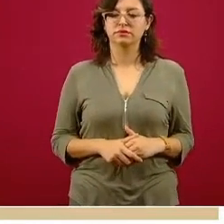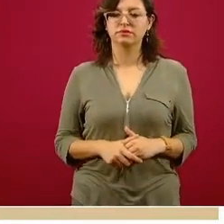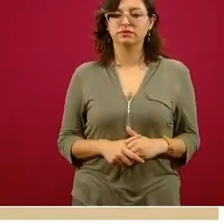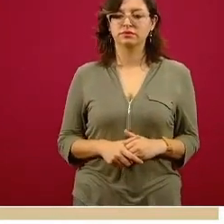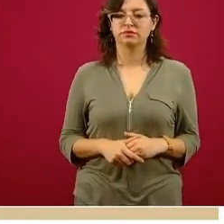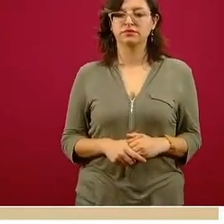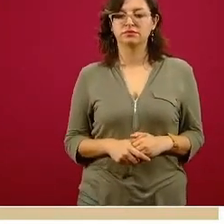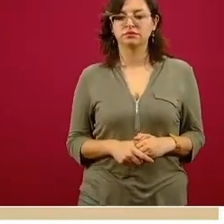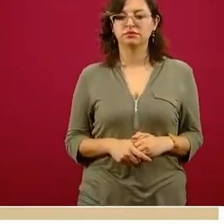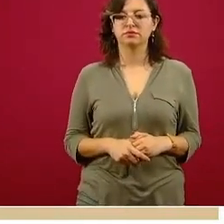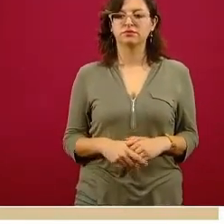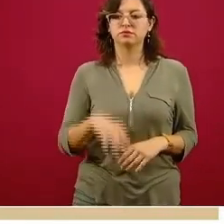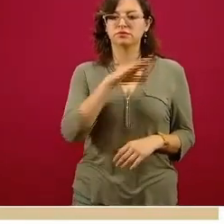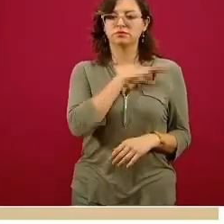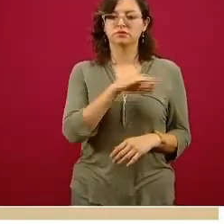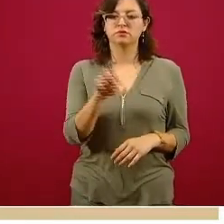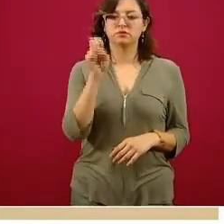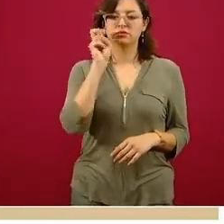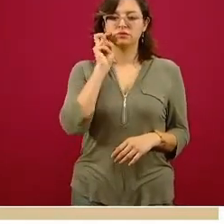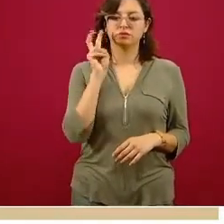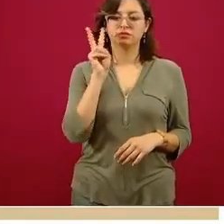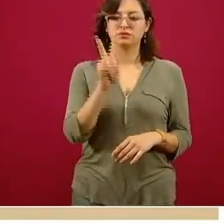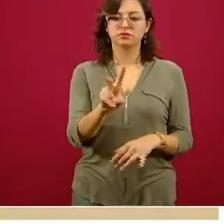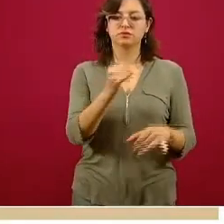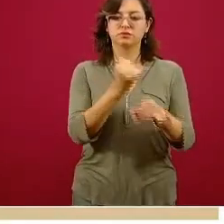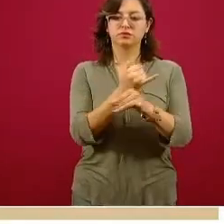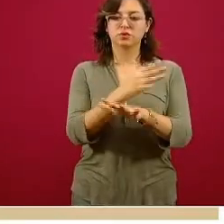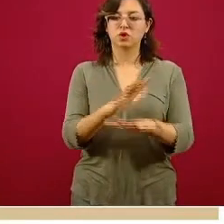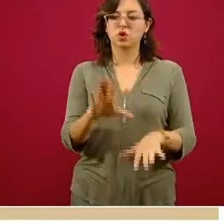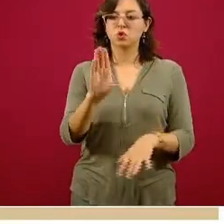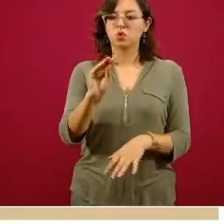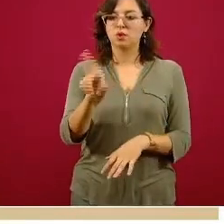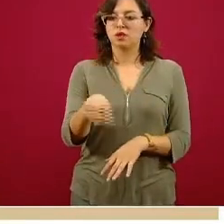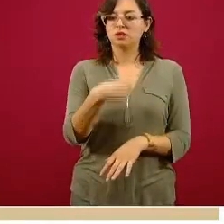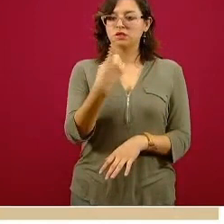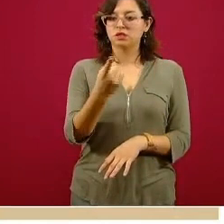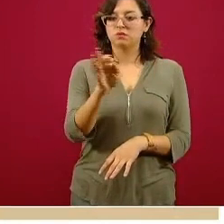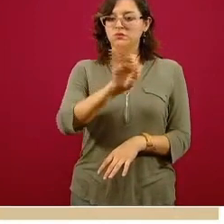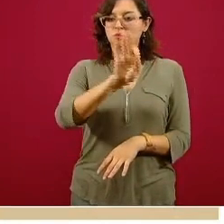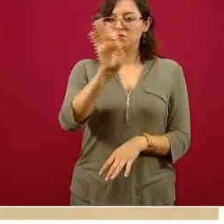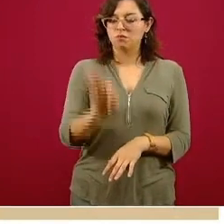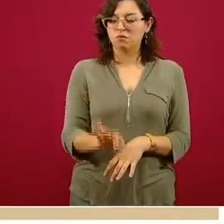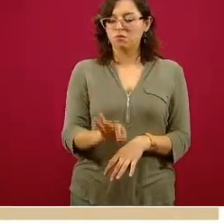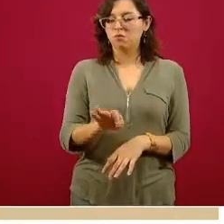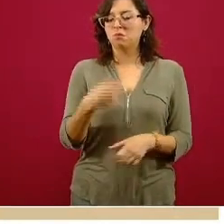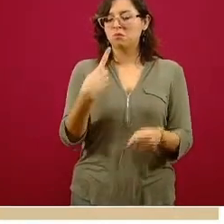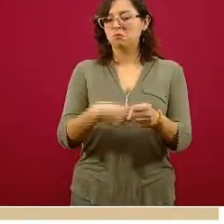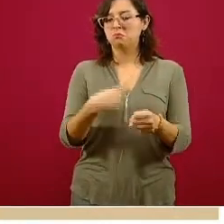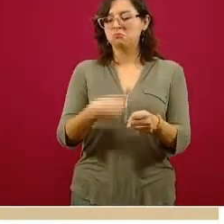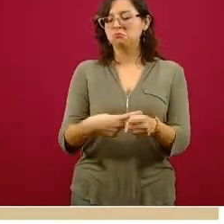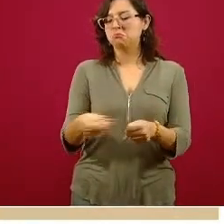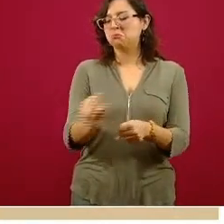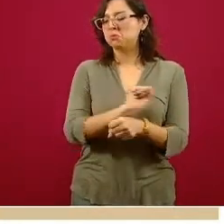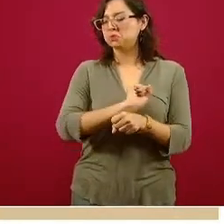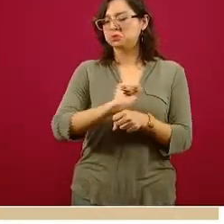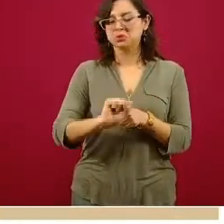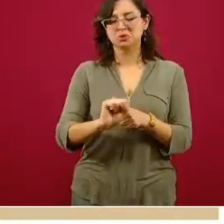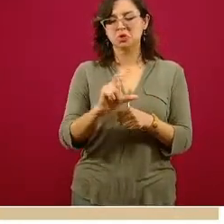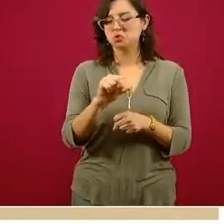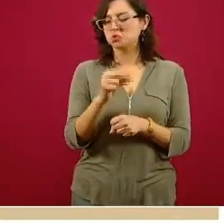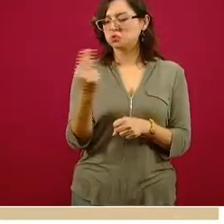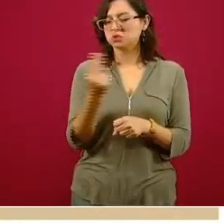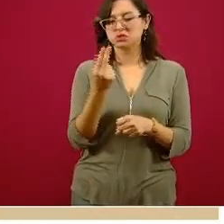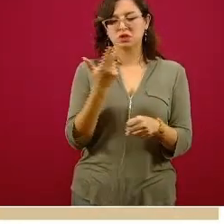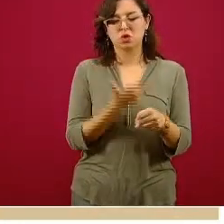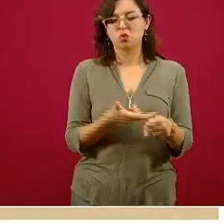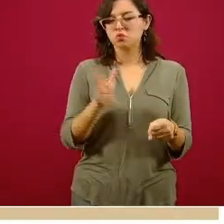Aquí vemos la información que el 91% de los profesionales de la salud cursaron con una atención ambulatoria, aunque